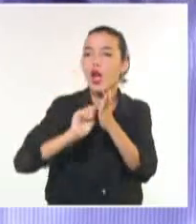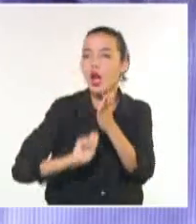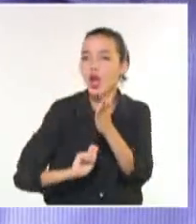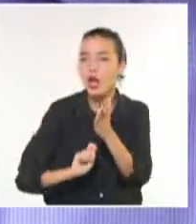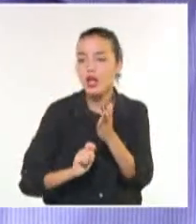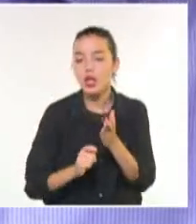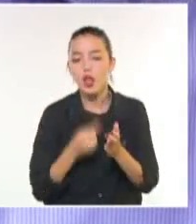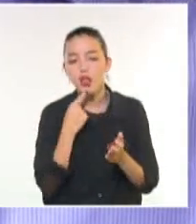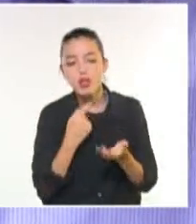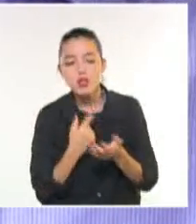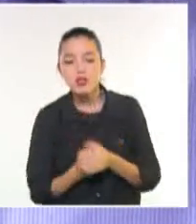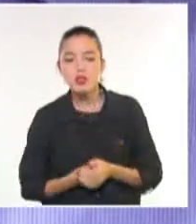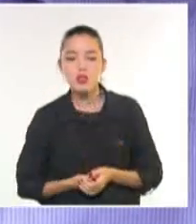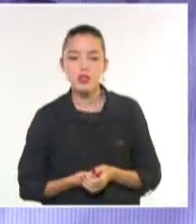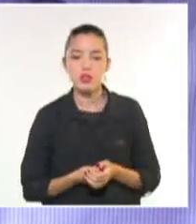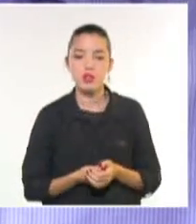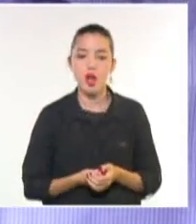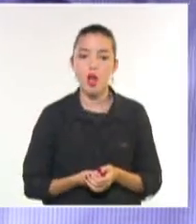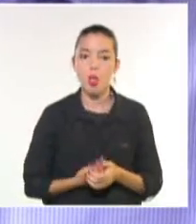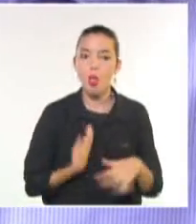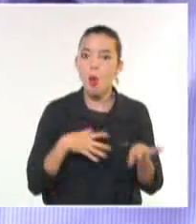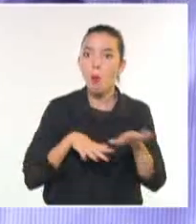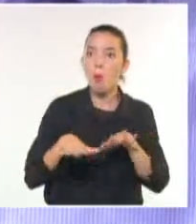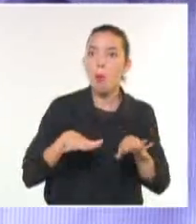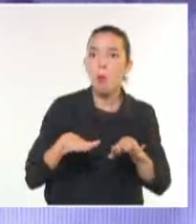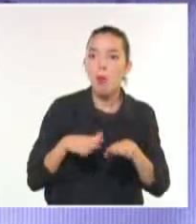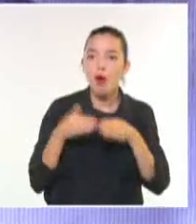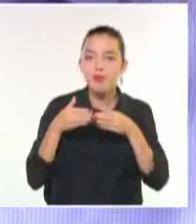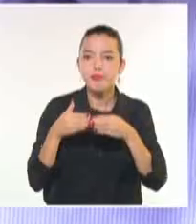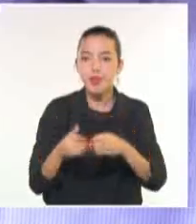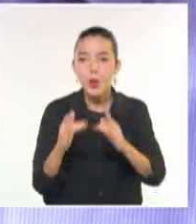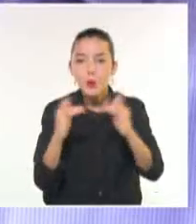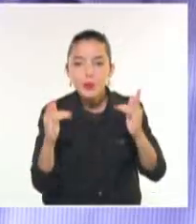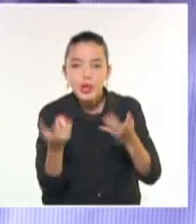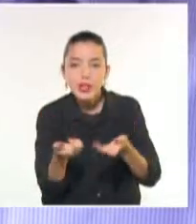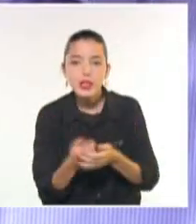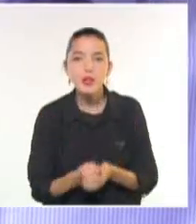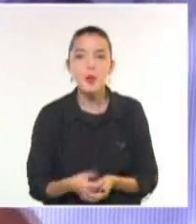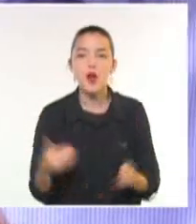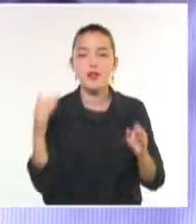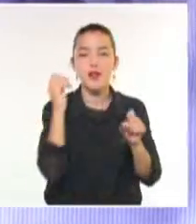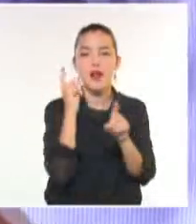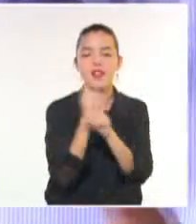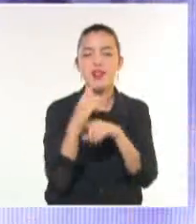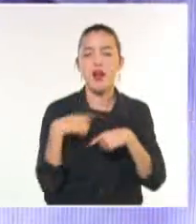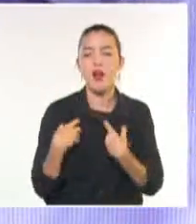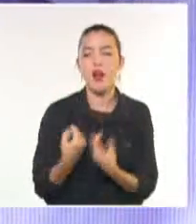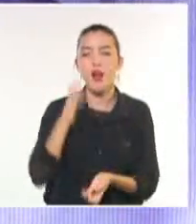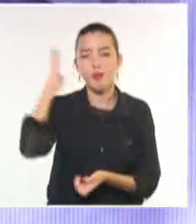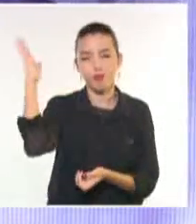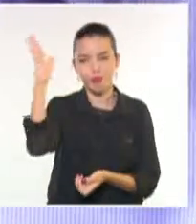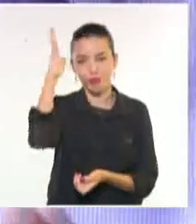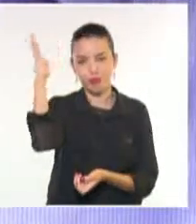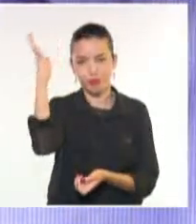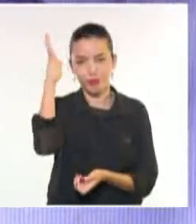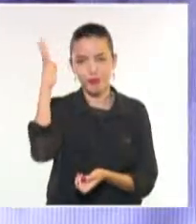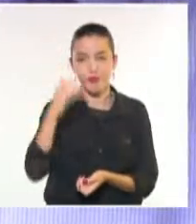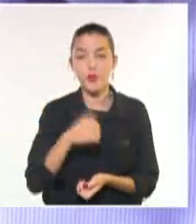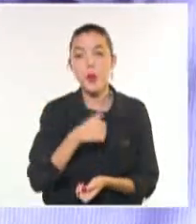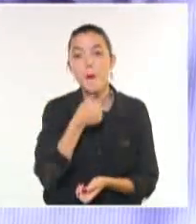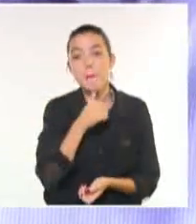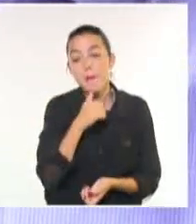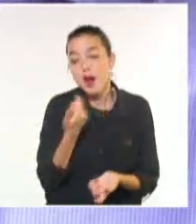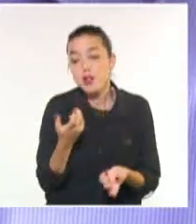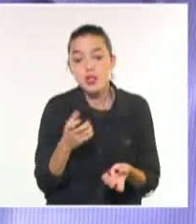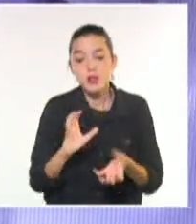alerta, retírense de aquí, vuelvan a los puertos porque se aproxima una tormenta. Esto puede parecer un método ingenuo,